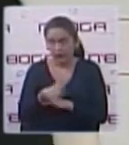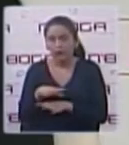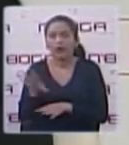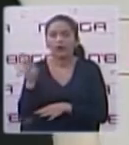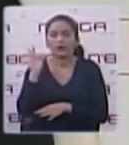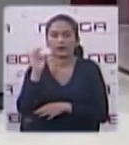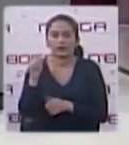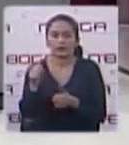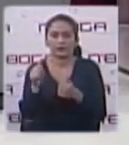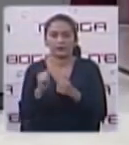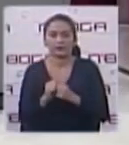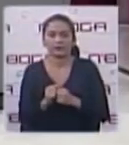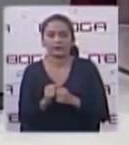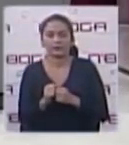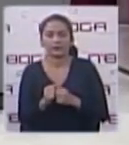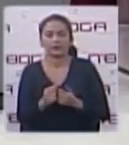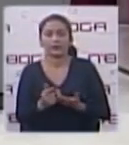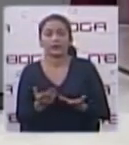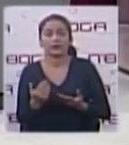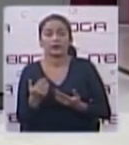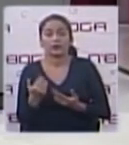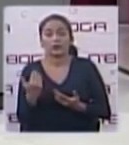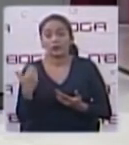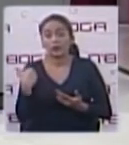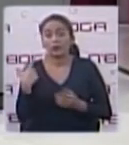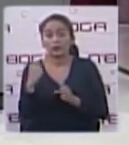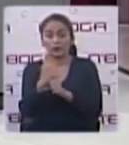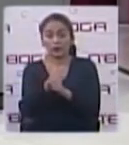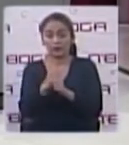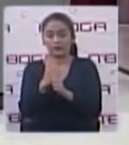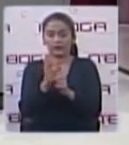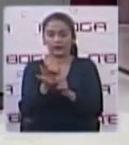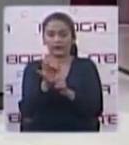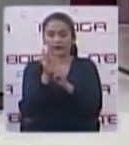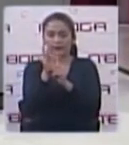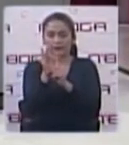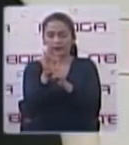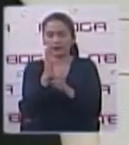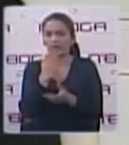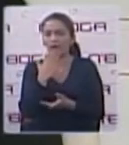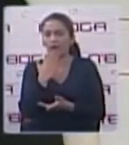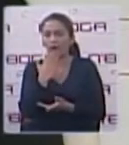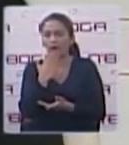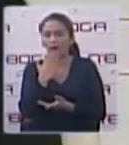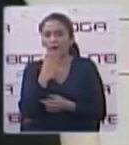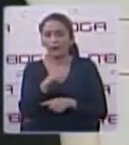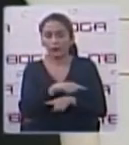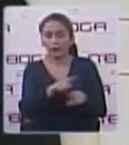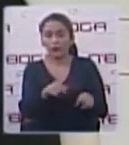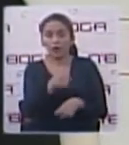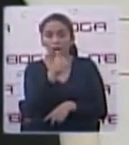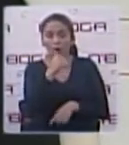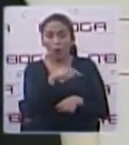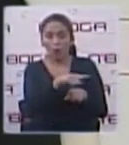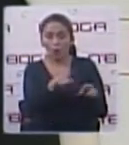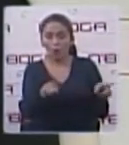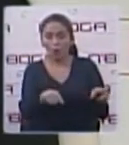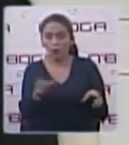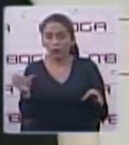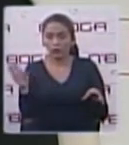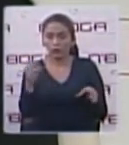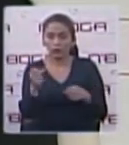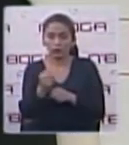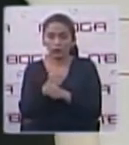cuento rapidísimo. Sí. Es, por ejemplo, fermentado el café en agua entre 16, 20 horas, a veces